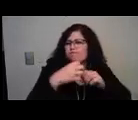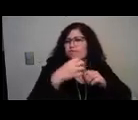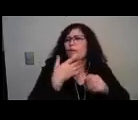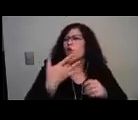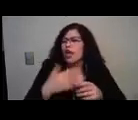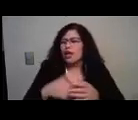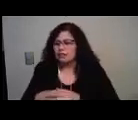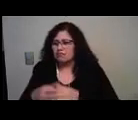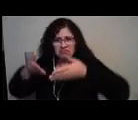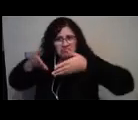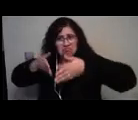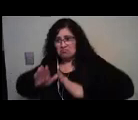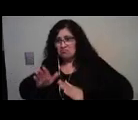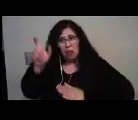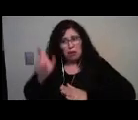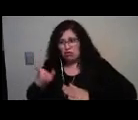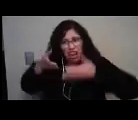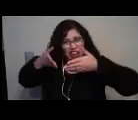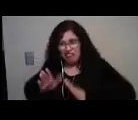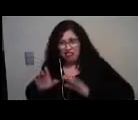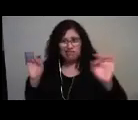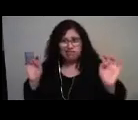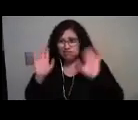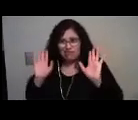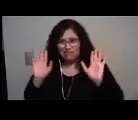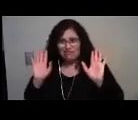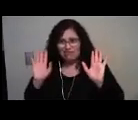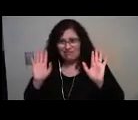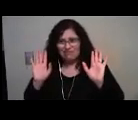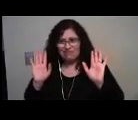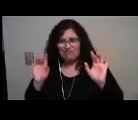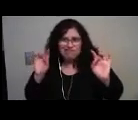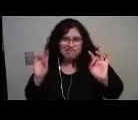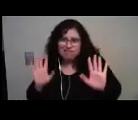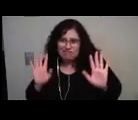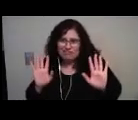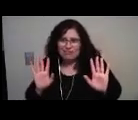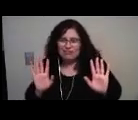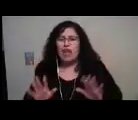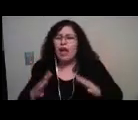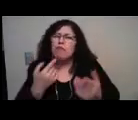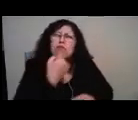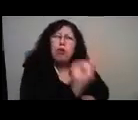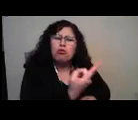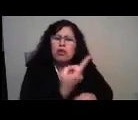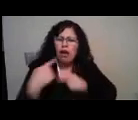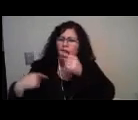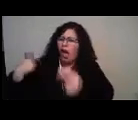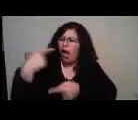Ah, Sí, viene básicamente congénito. ¿no es hereditario? Sí, tiene un